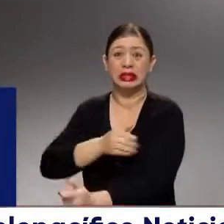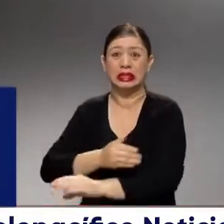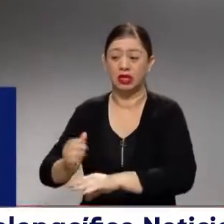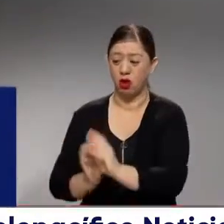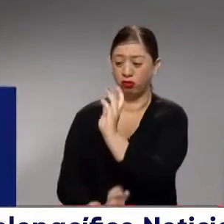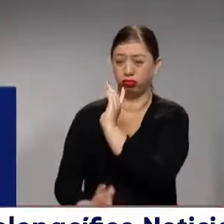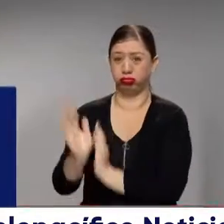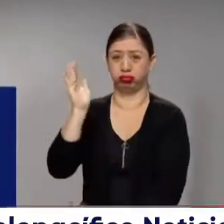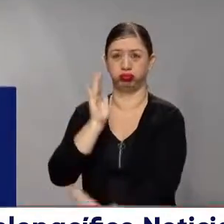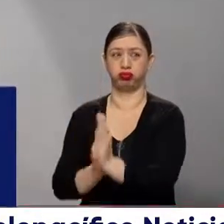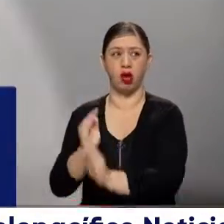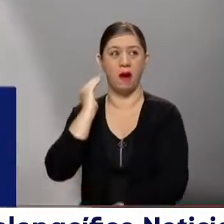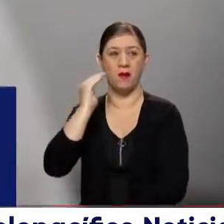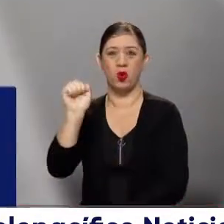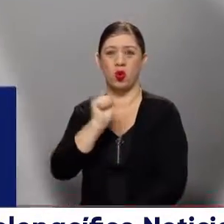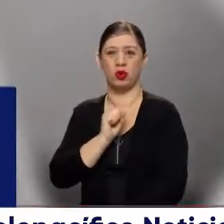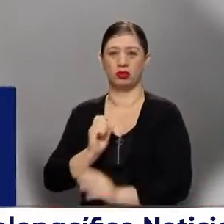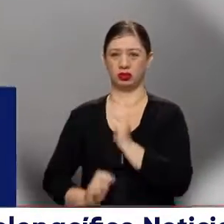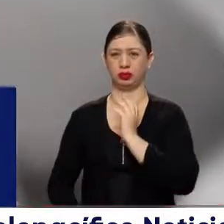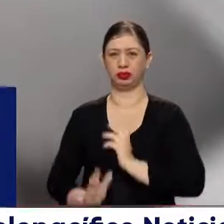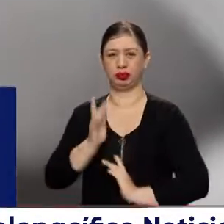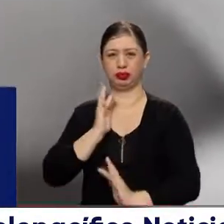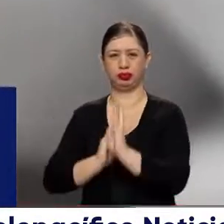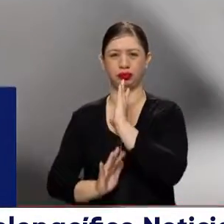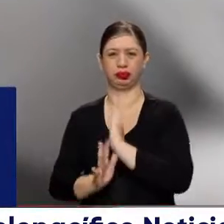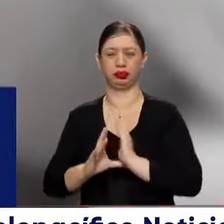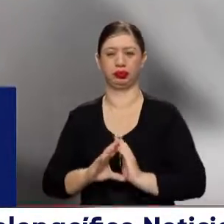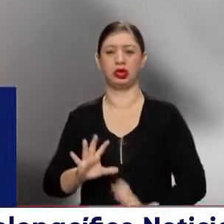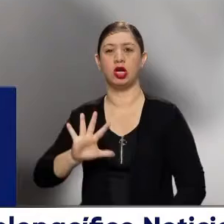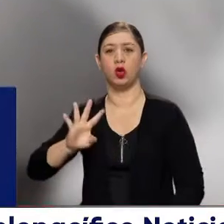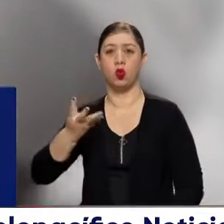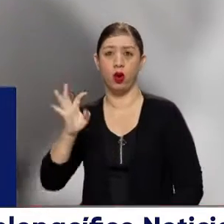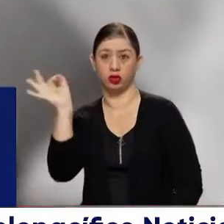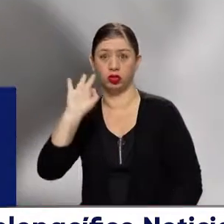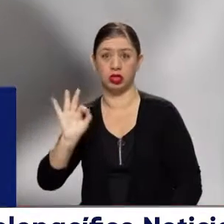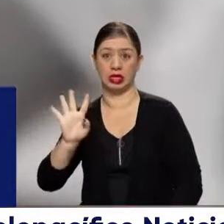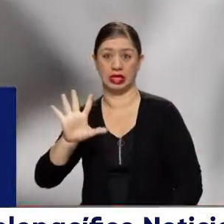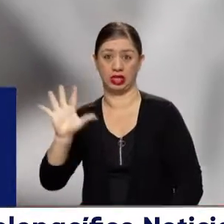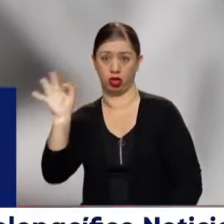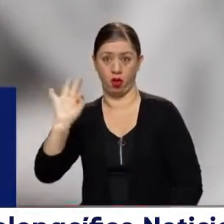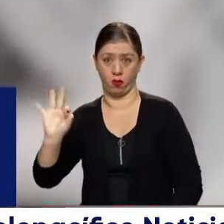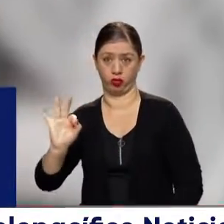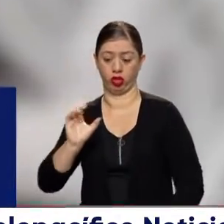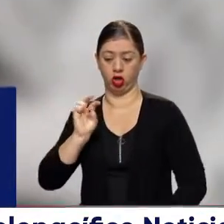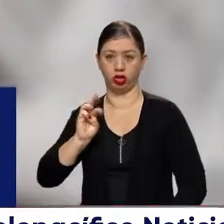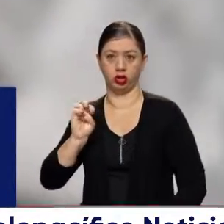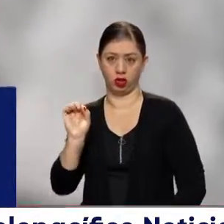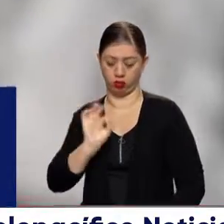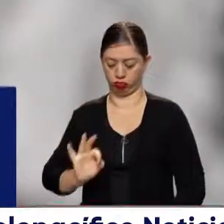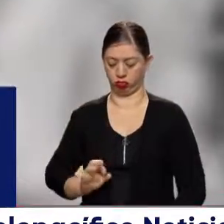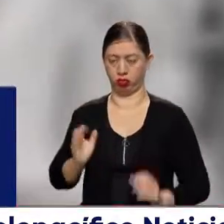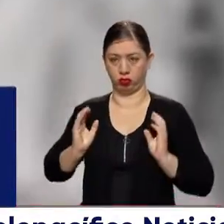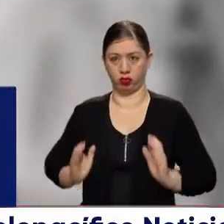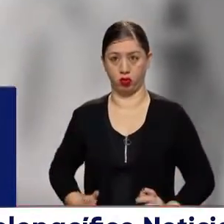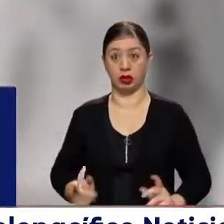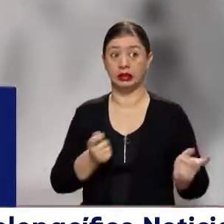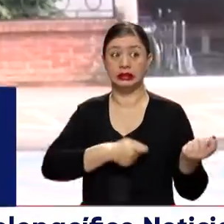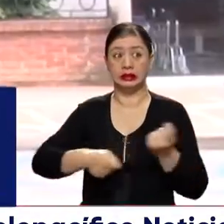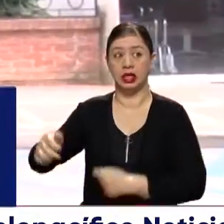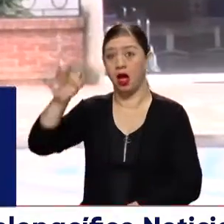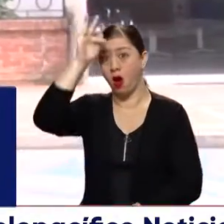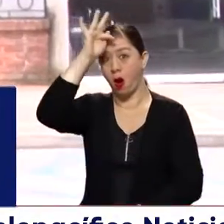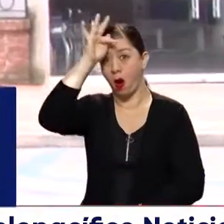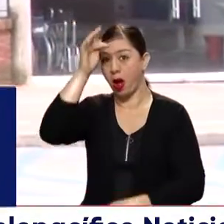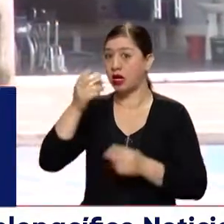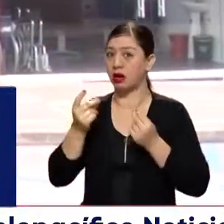La víctima presentaba quemaduras de cuarto y quinto grado en el 80% de su cuerpo. Juliana fue trasladada al